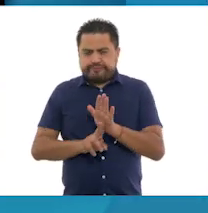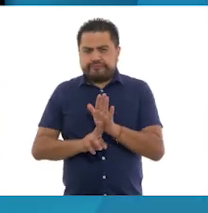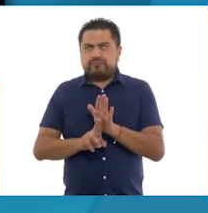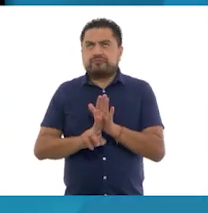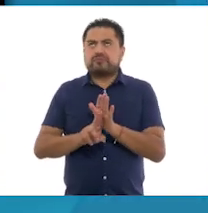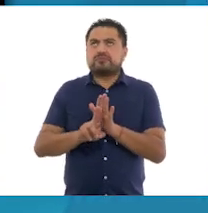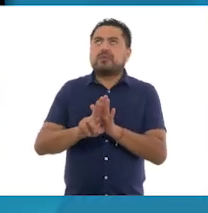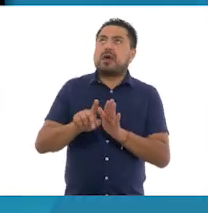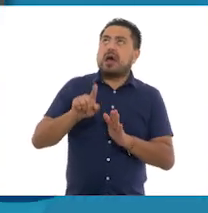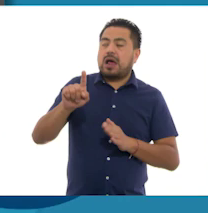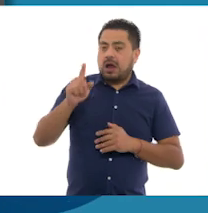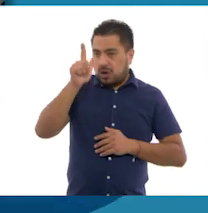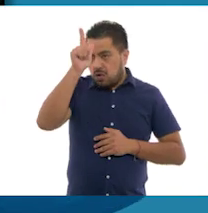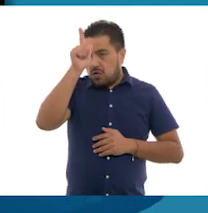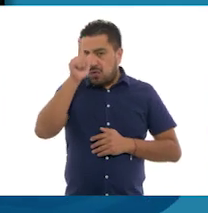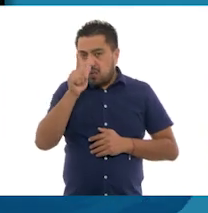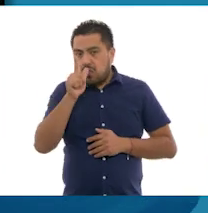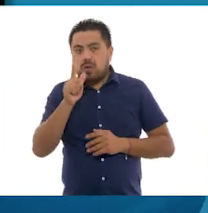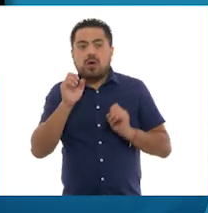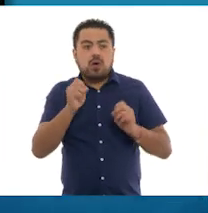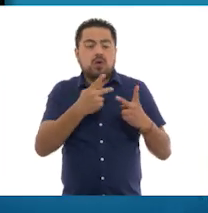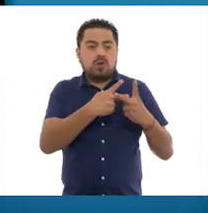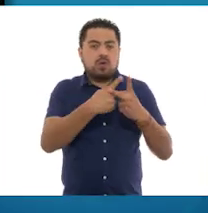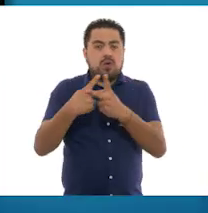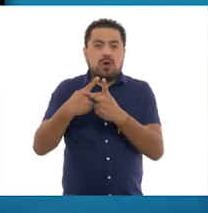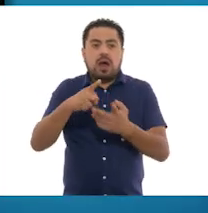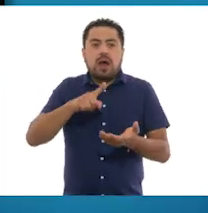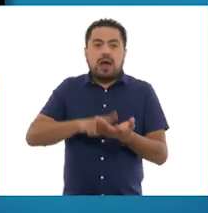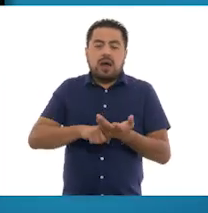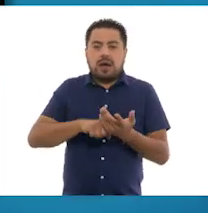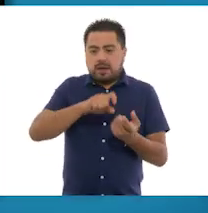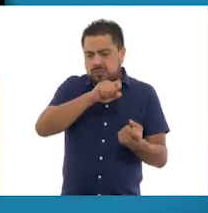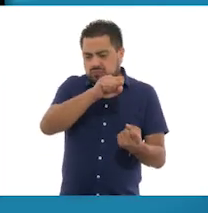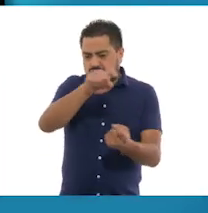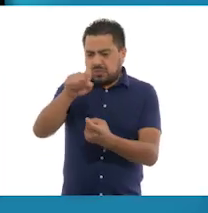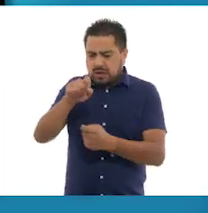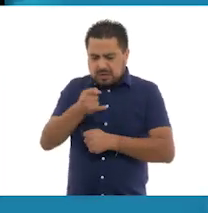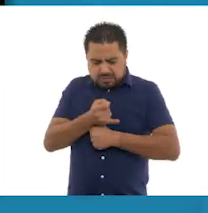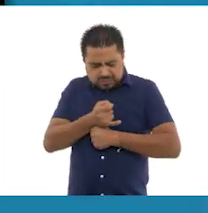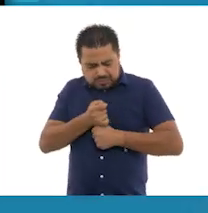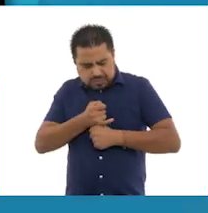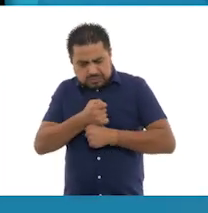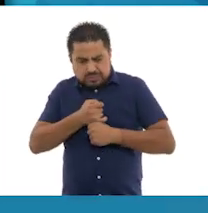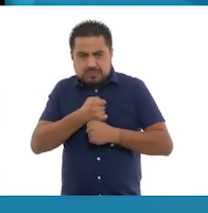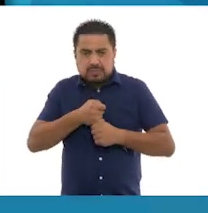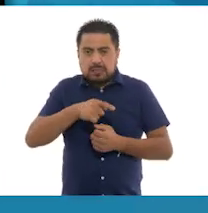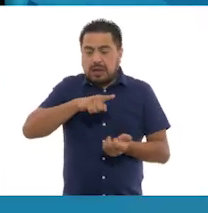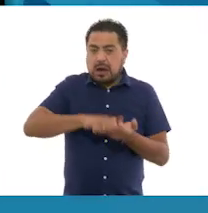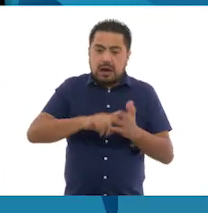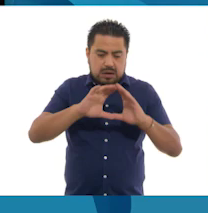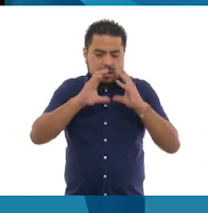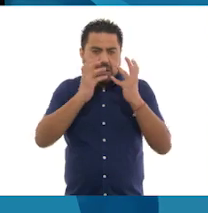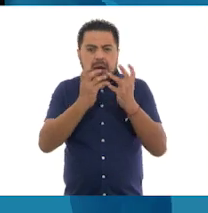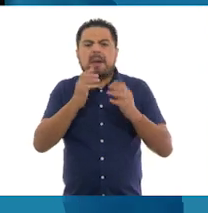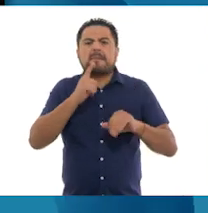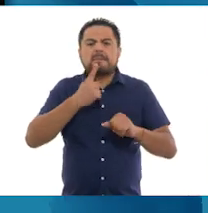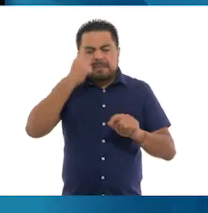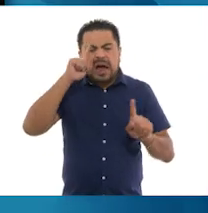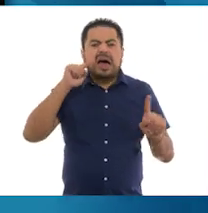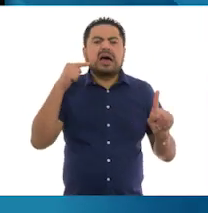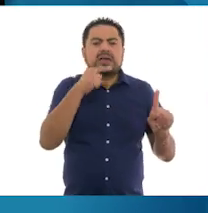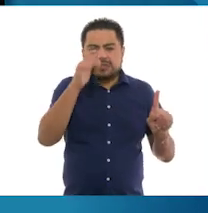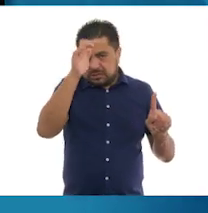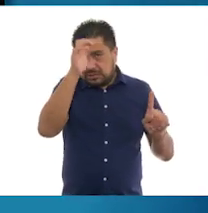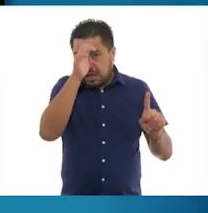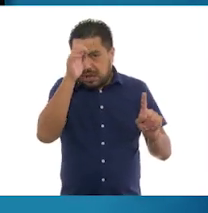a la Luna, a un asteroide que se pondrá en órbita lunar, a tomar muestras del asteroide para fines científicos